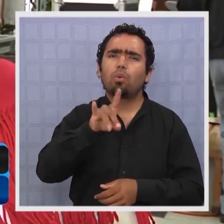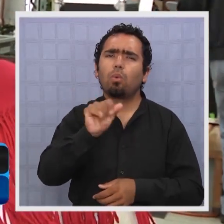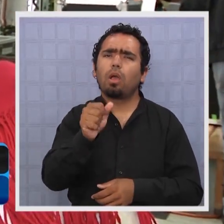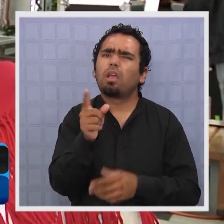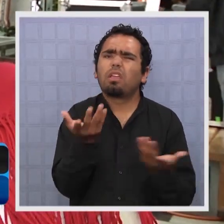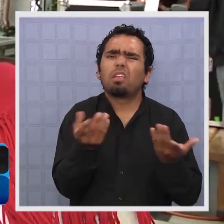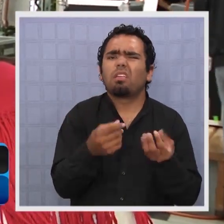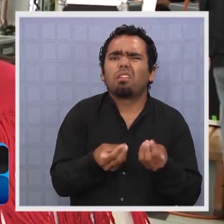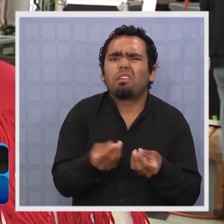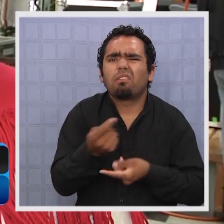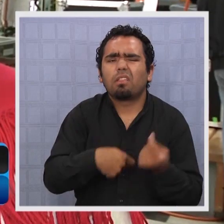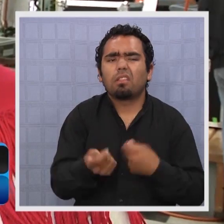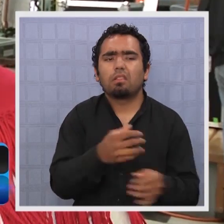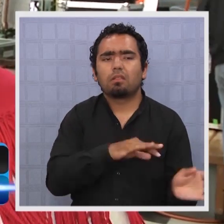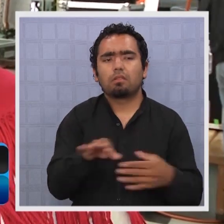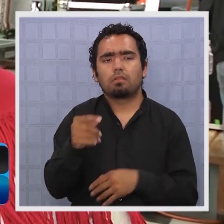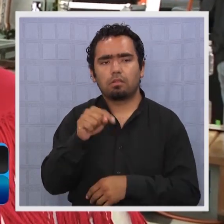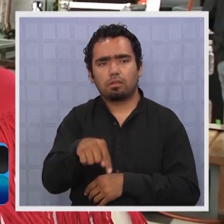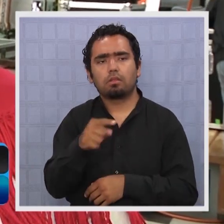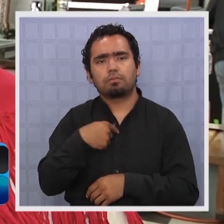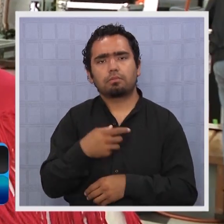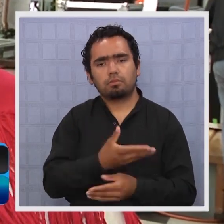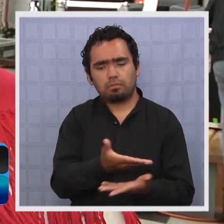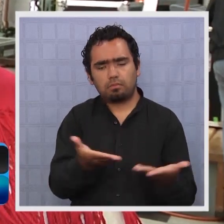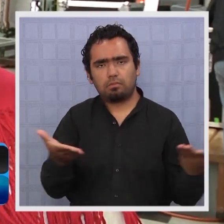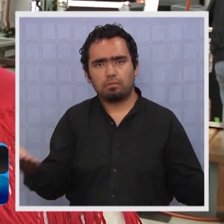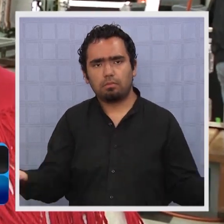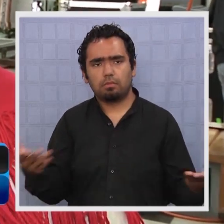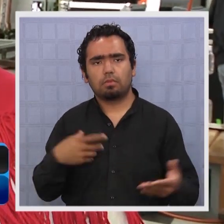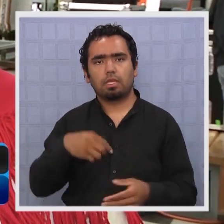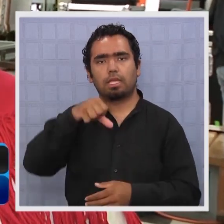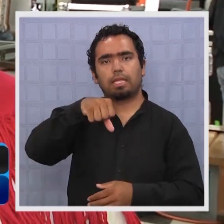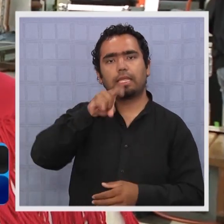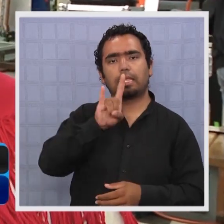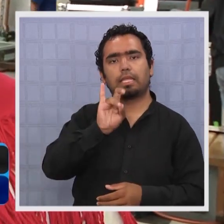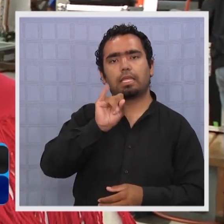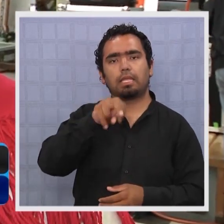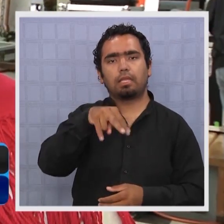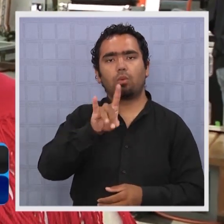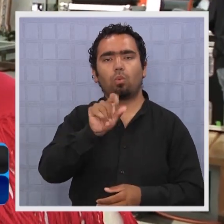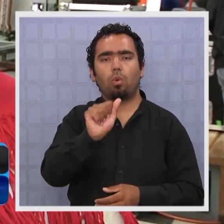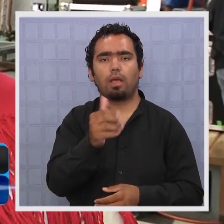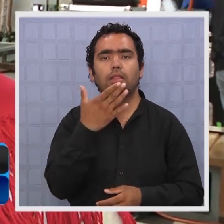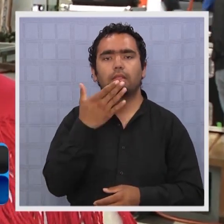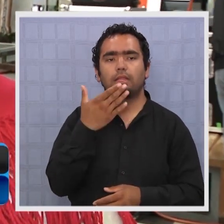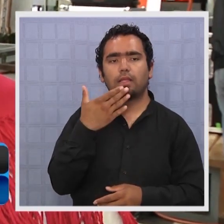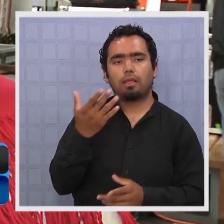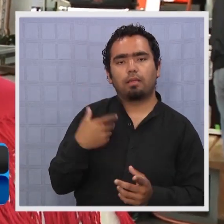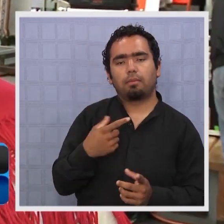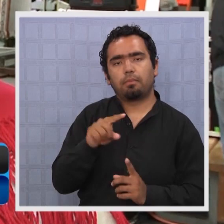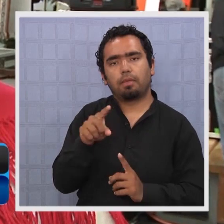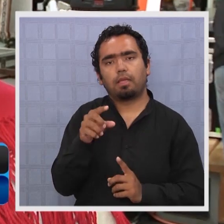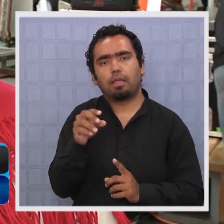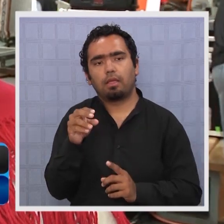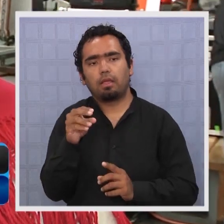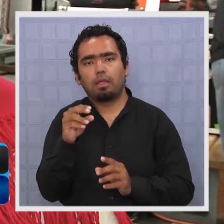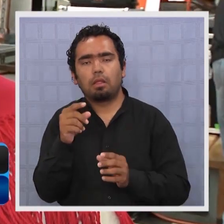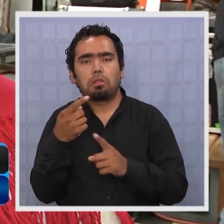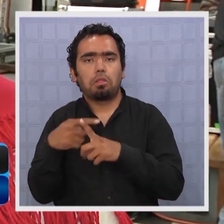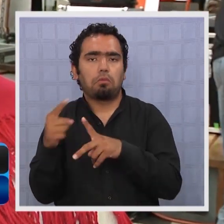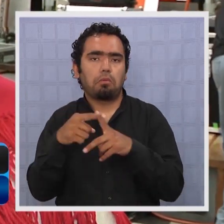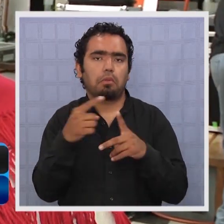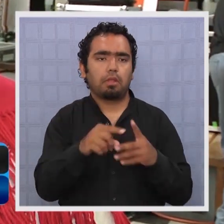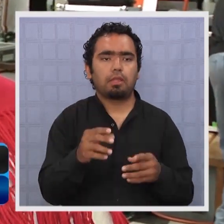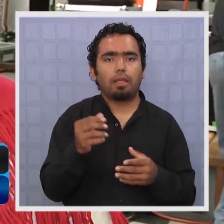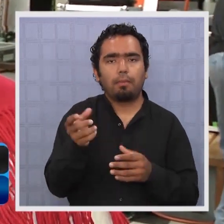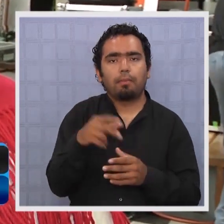mostrar? Traje, generalmente traje quinoa y también confitada de quinoa. Y traje las